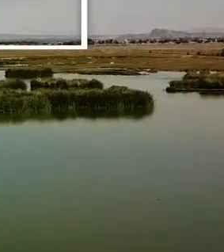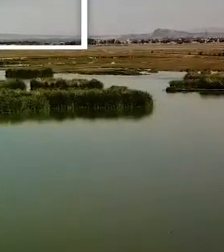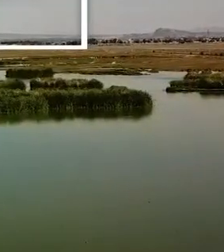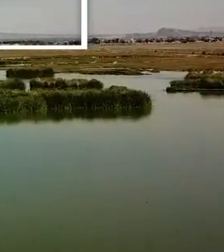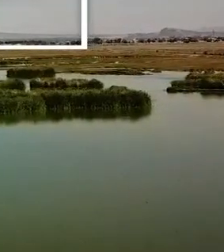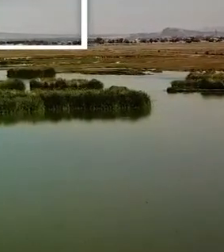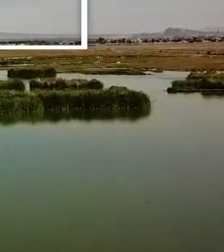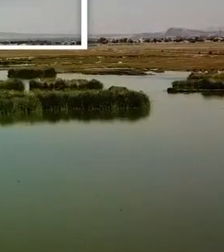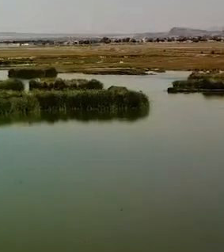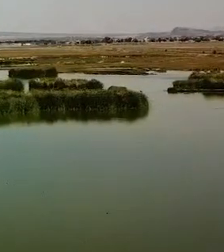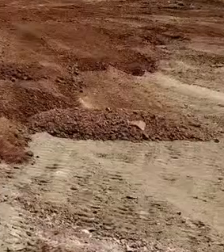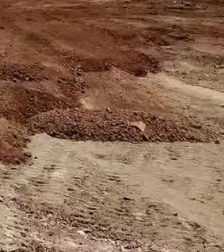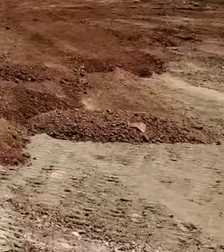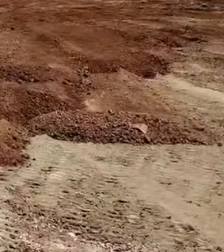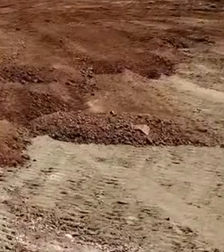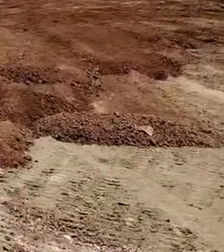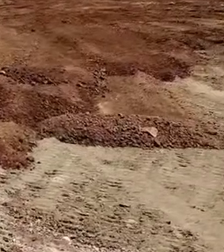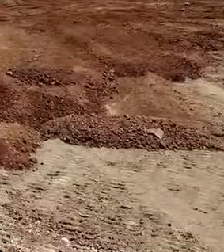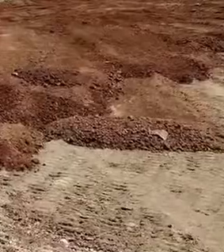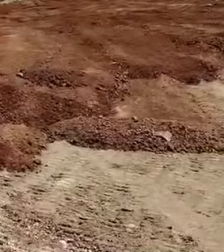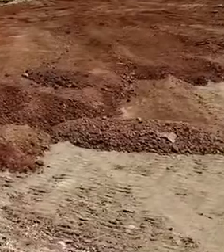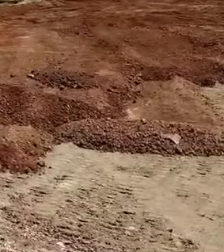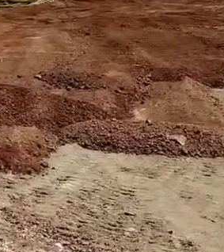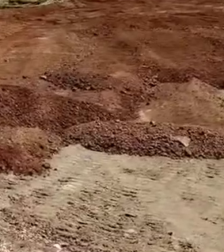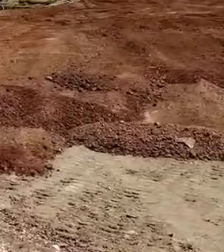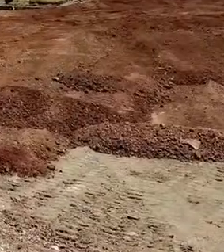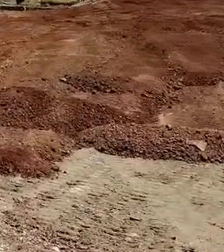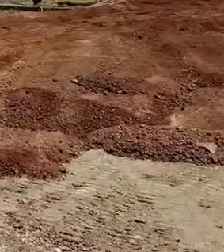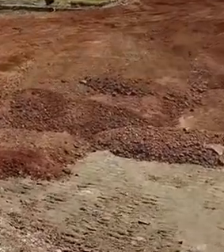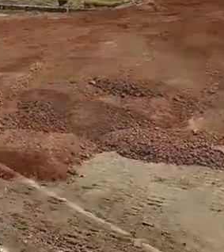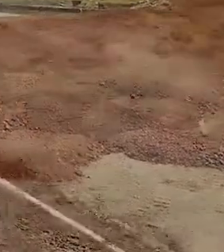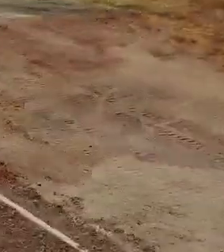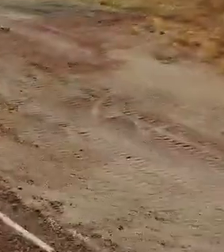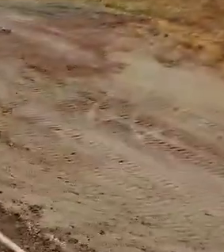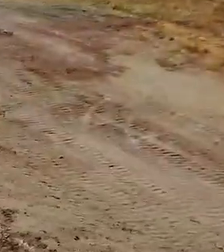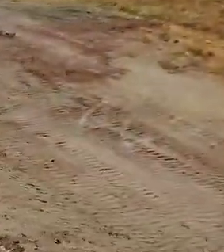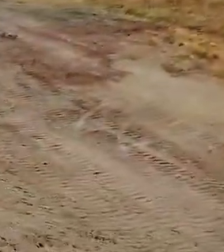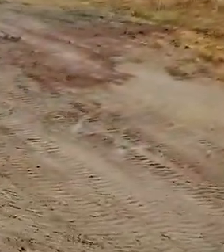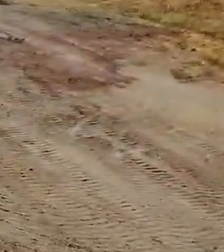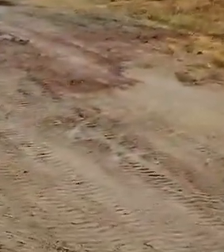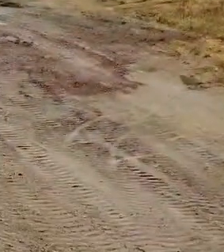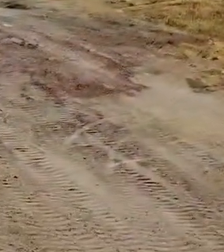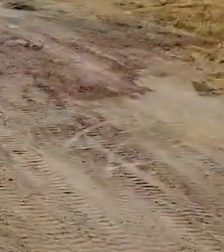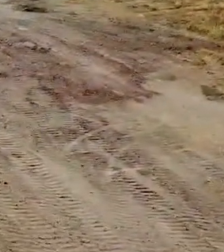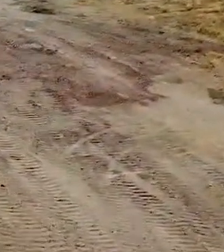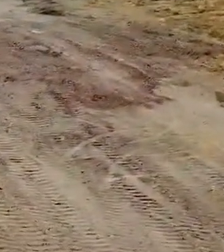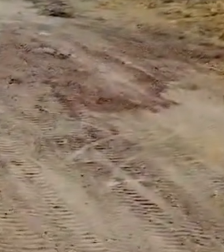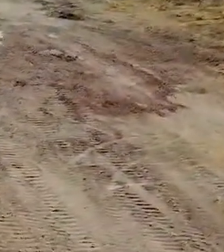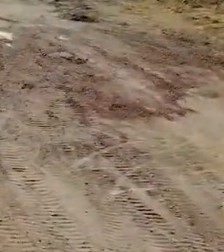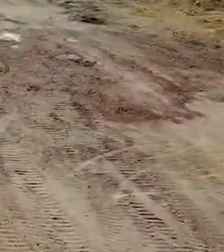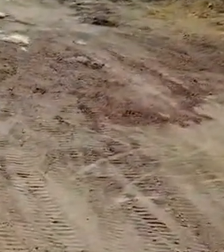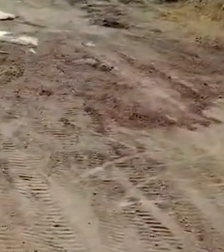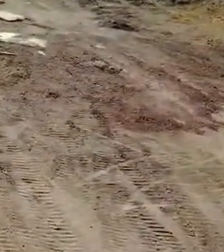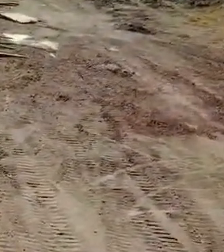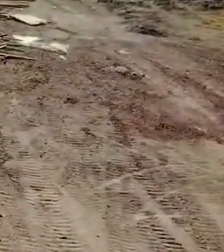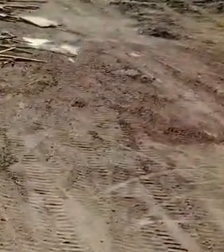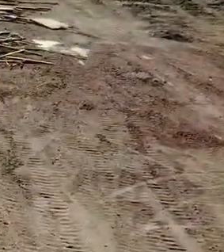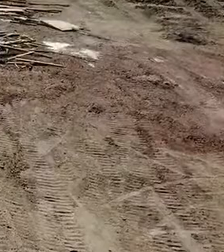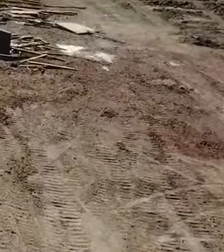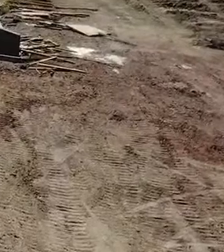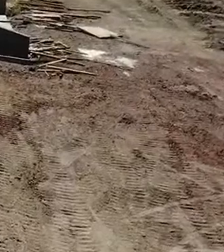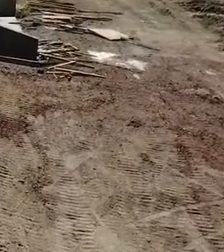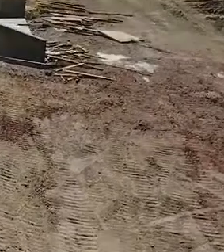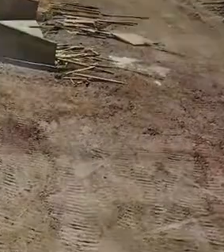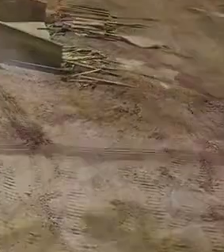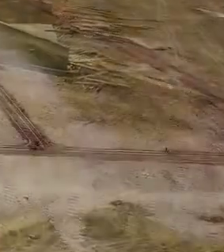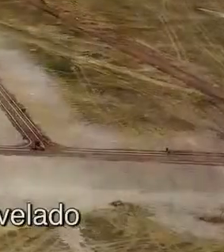Ciénega de San Juan, fase 1. Continúan los trabajos de interconexión de los cuerpos de agua y la construcción de guarniciones con un avance de 17.000